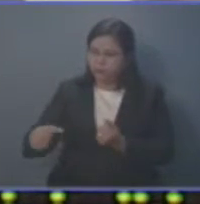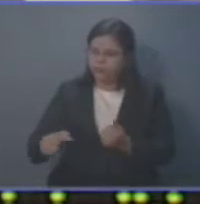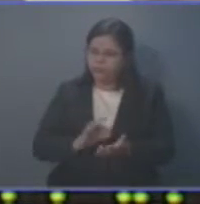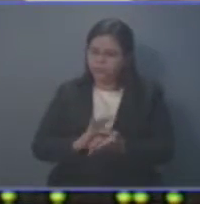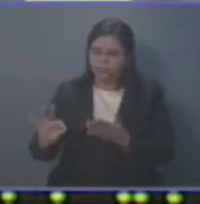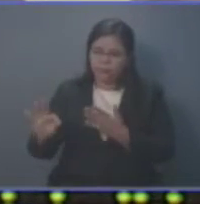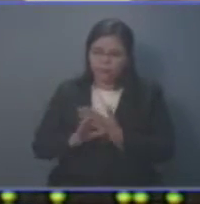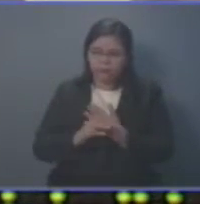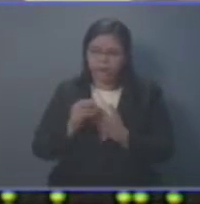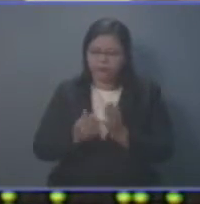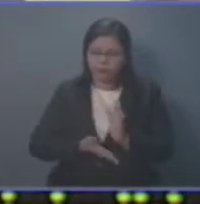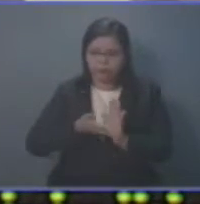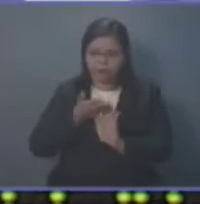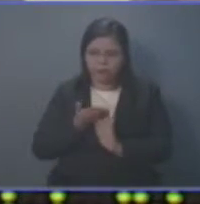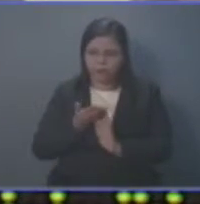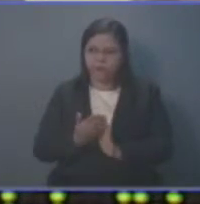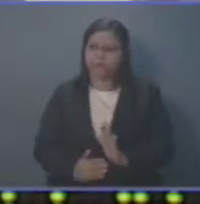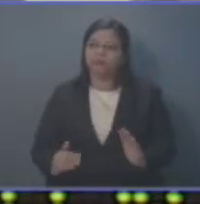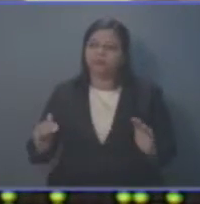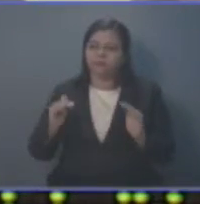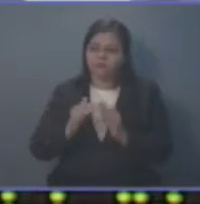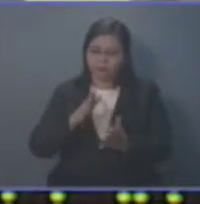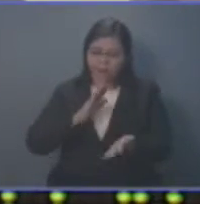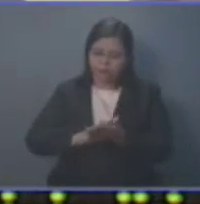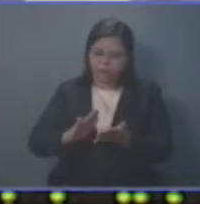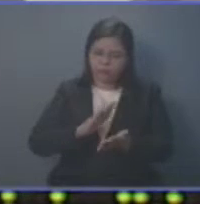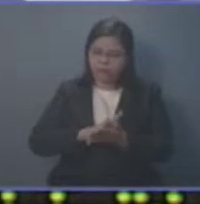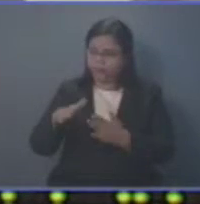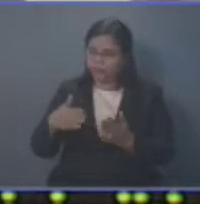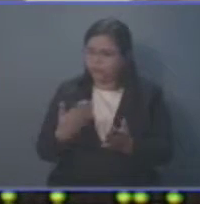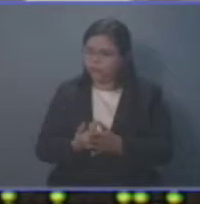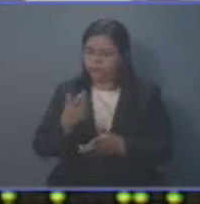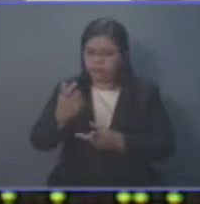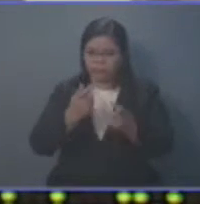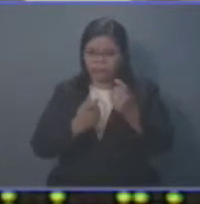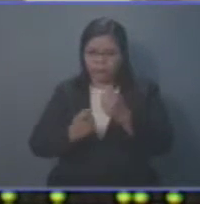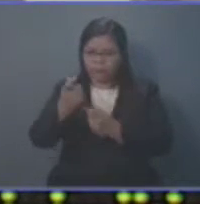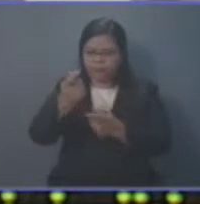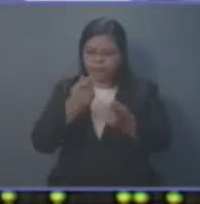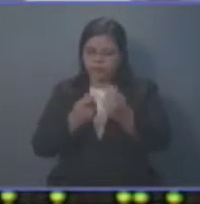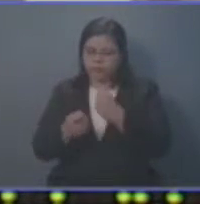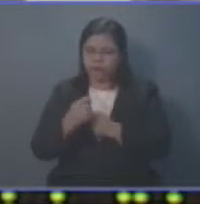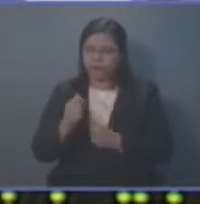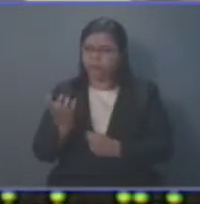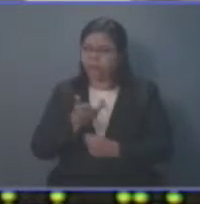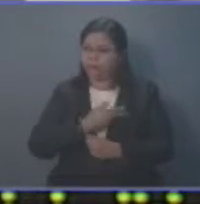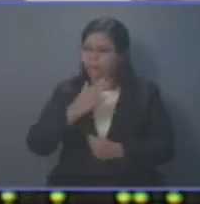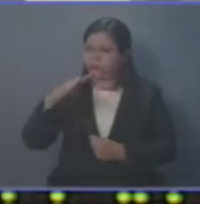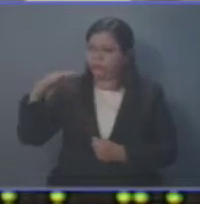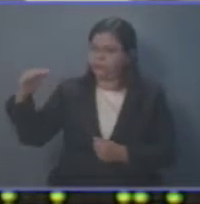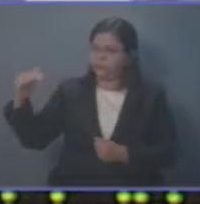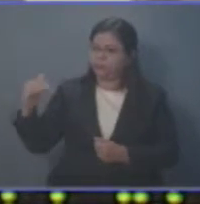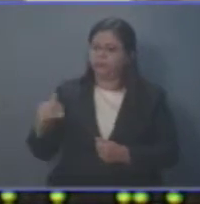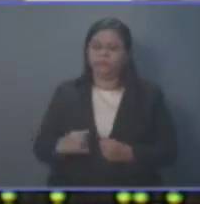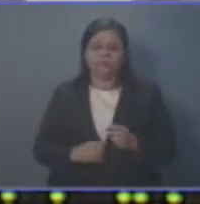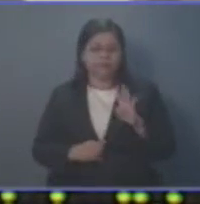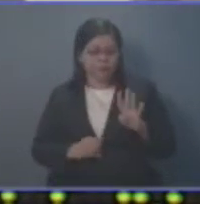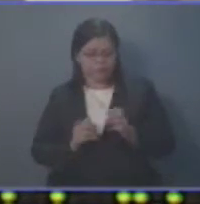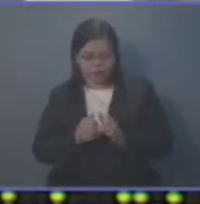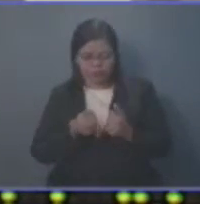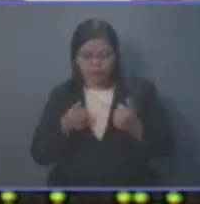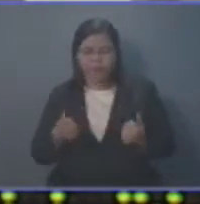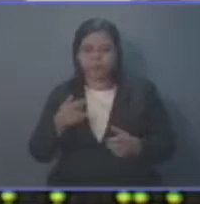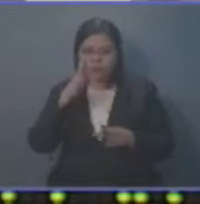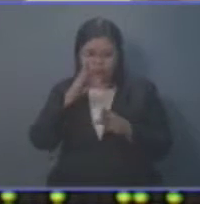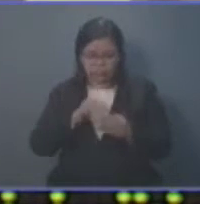proyectos de desarrollo rural, así como efectuar compra de plantas de café para la renovación del parque cafetalero a nivel nacional. 4 millones,